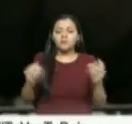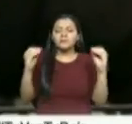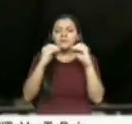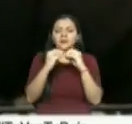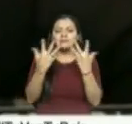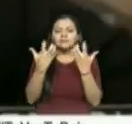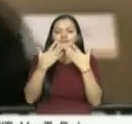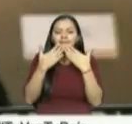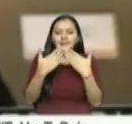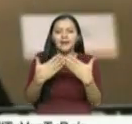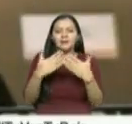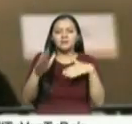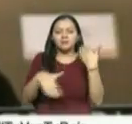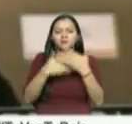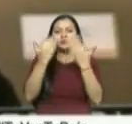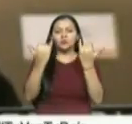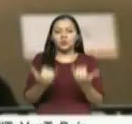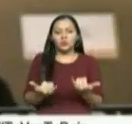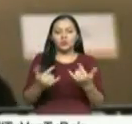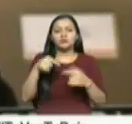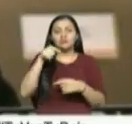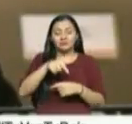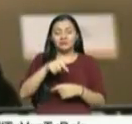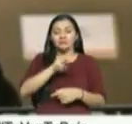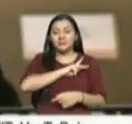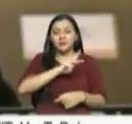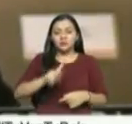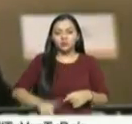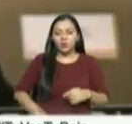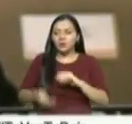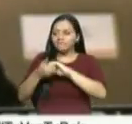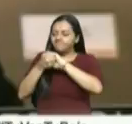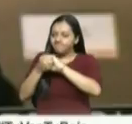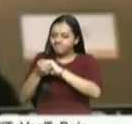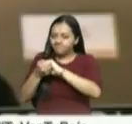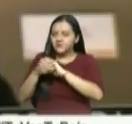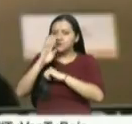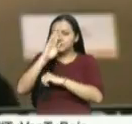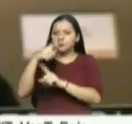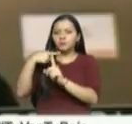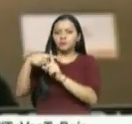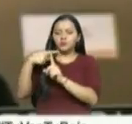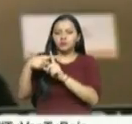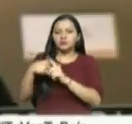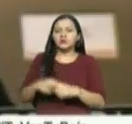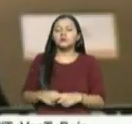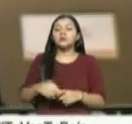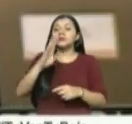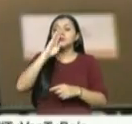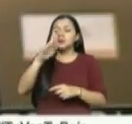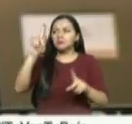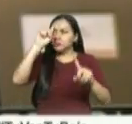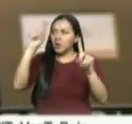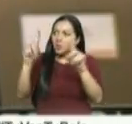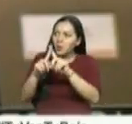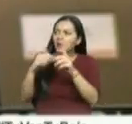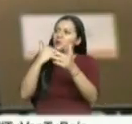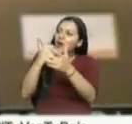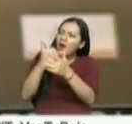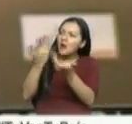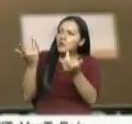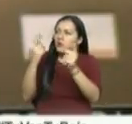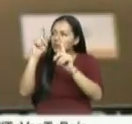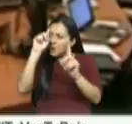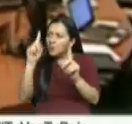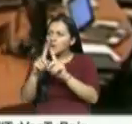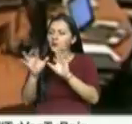agradecer su trato personal, afectuoso. Valoro especialmente las coincidencias que nos dieron marco